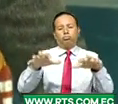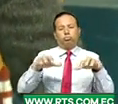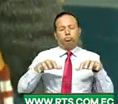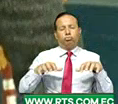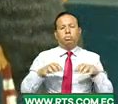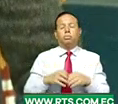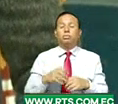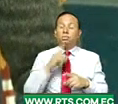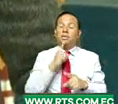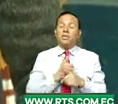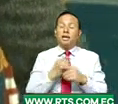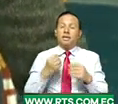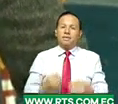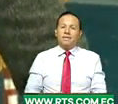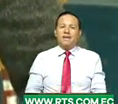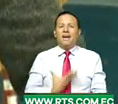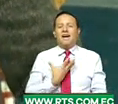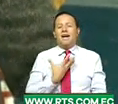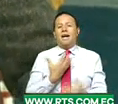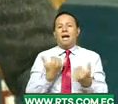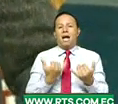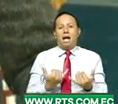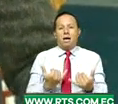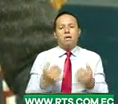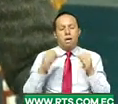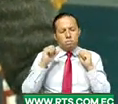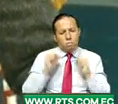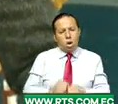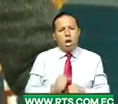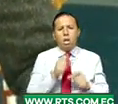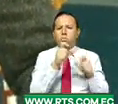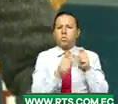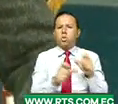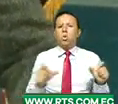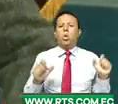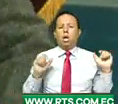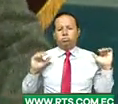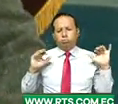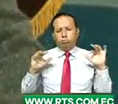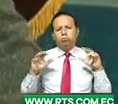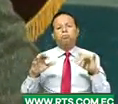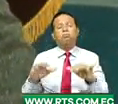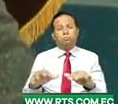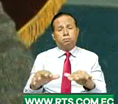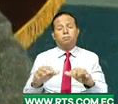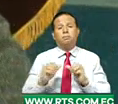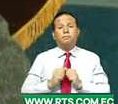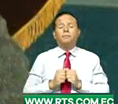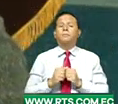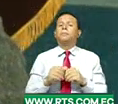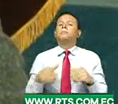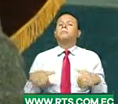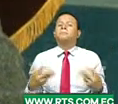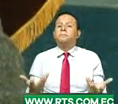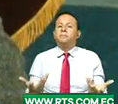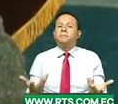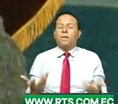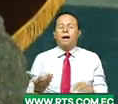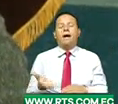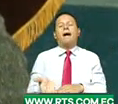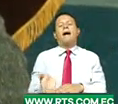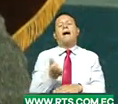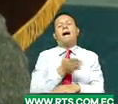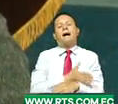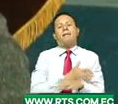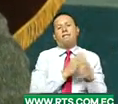entusiasmo, de manera presencial. Y esto gracias a un